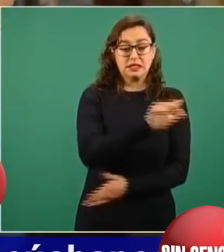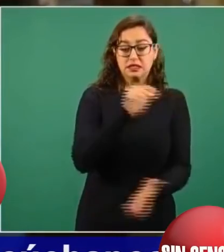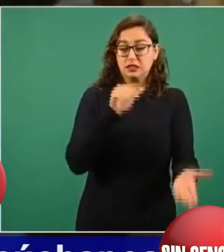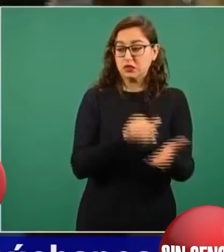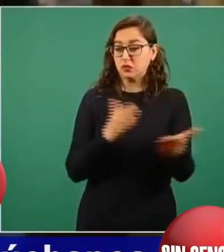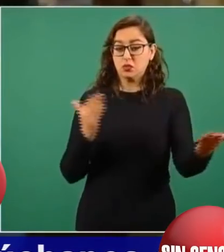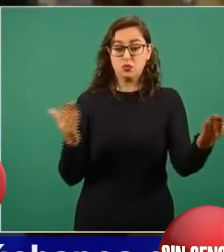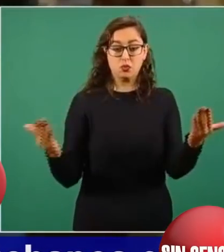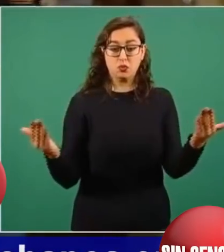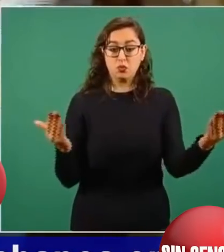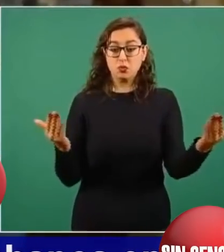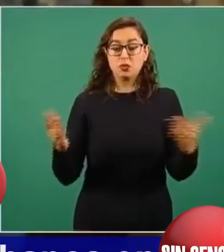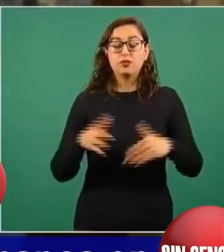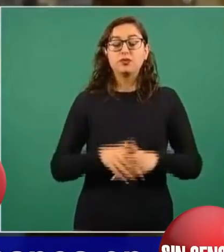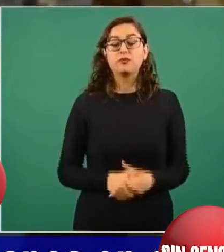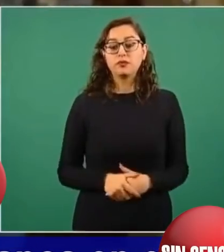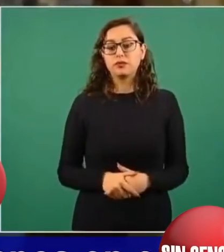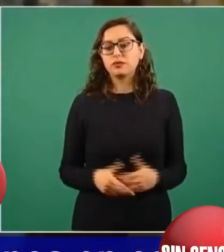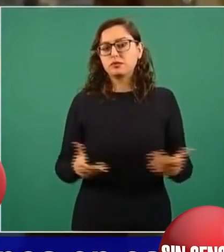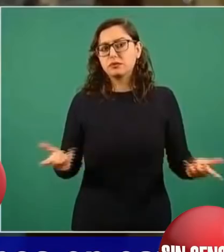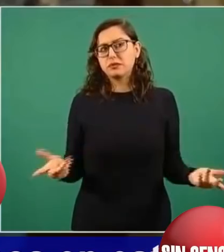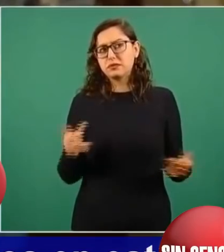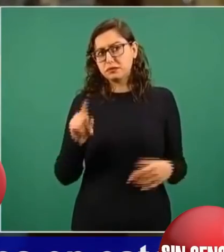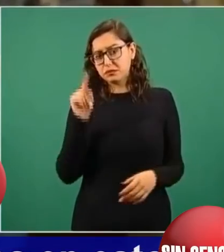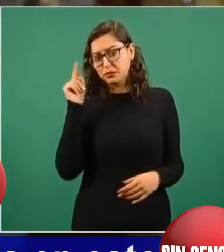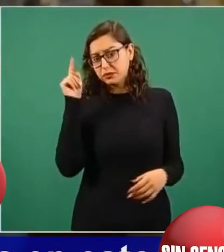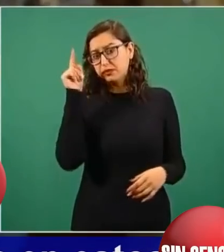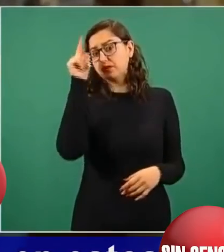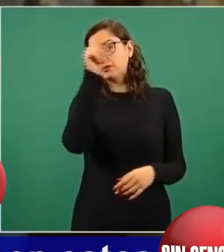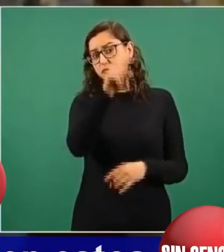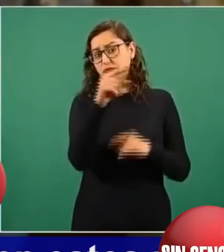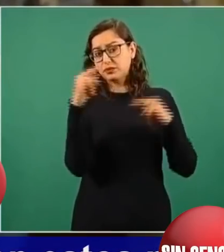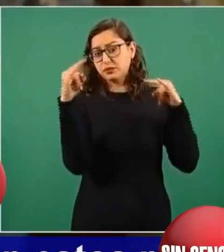¿Cuándo vamos a terminar aquella obra de la autopista